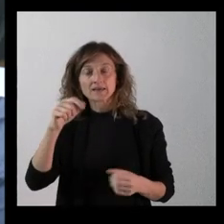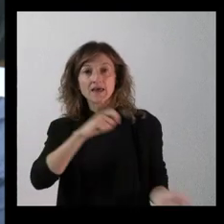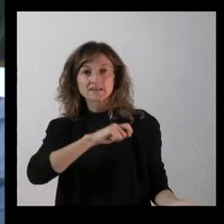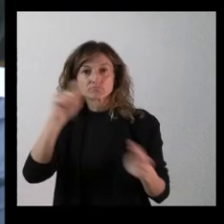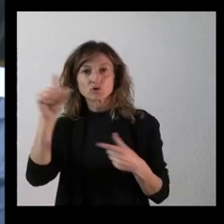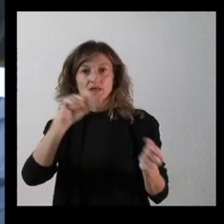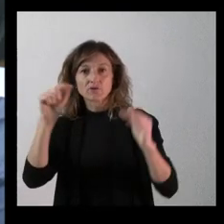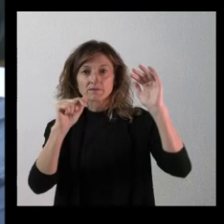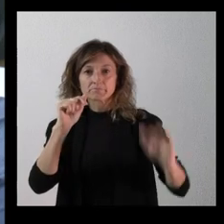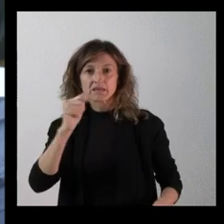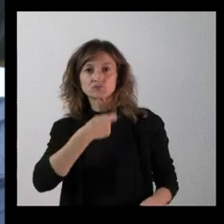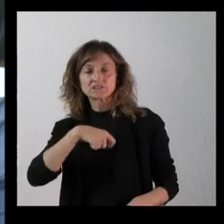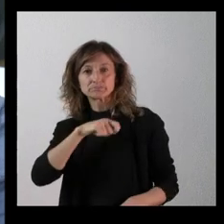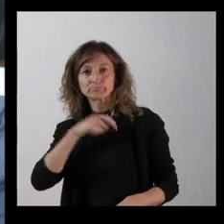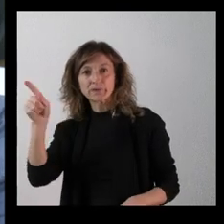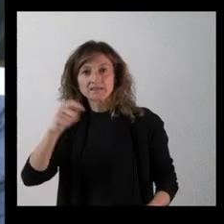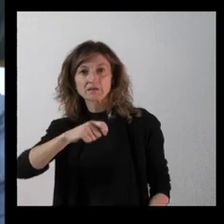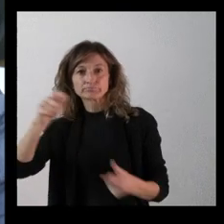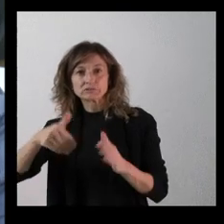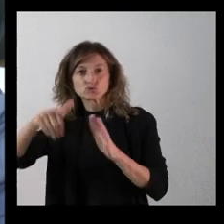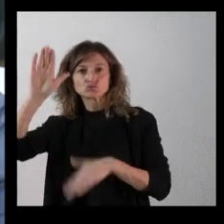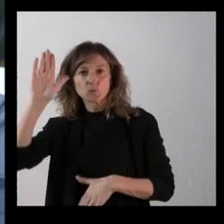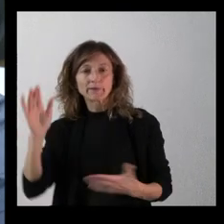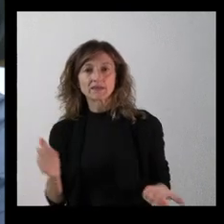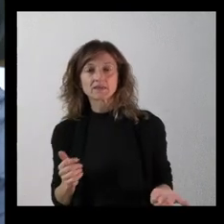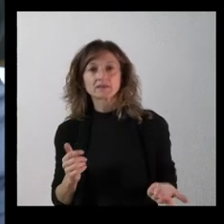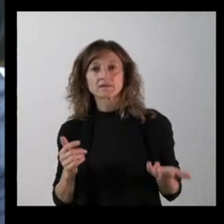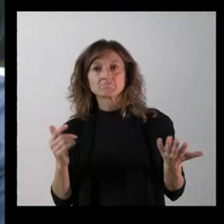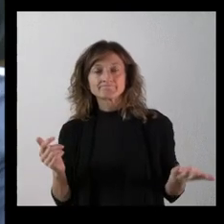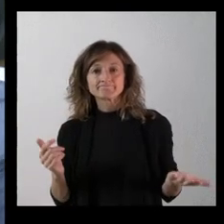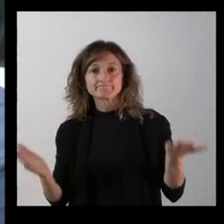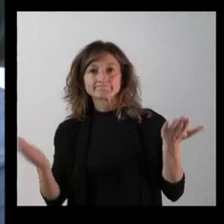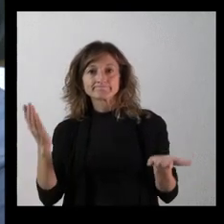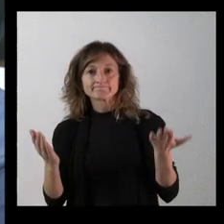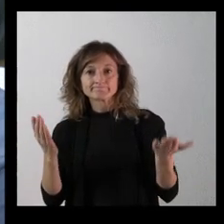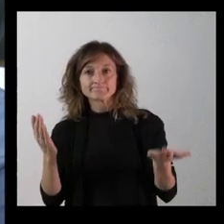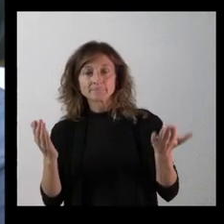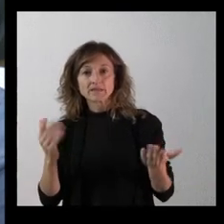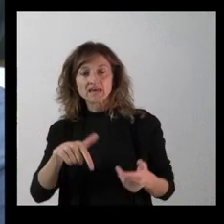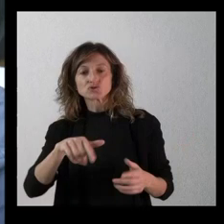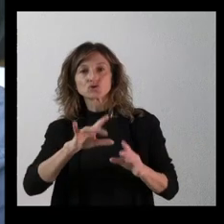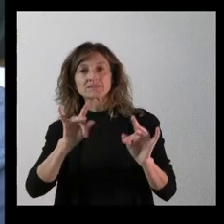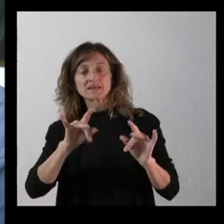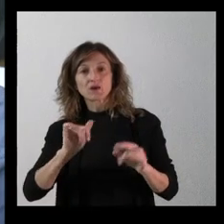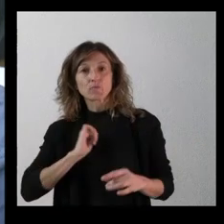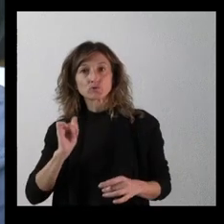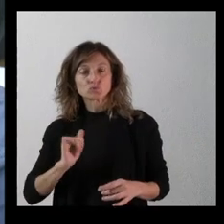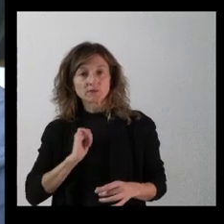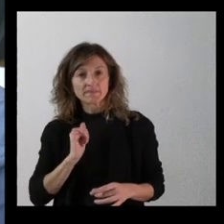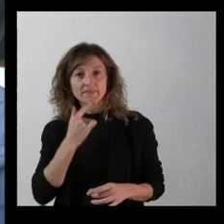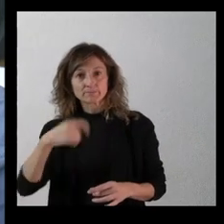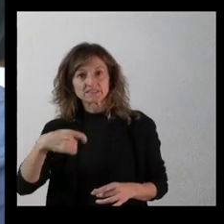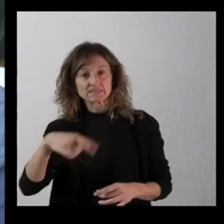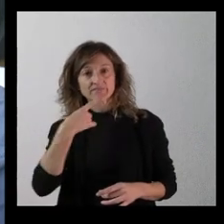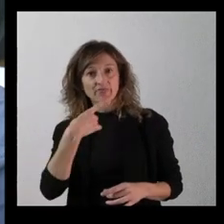mientras que en el resto de España suben si si es una tierra de oportunidades como el presidente maño que dice y